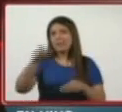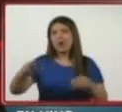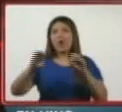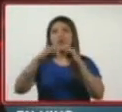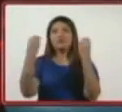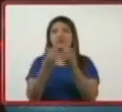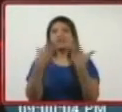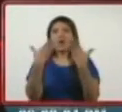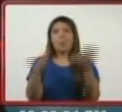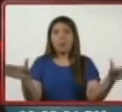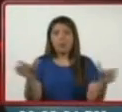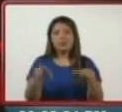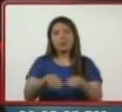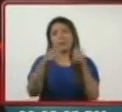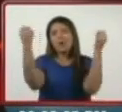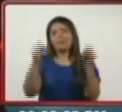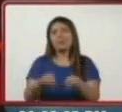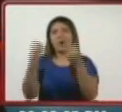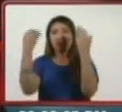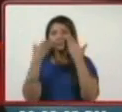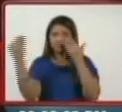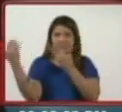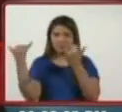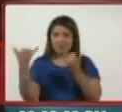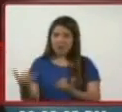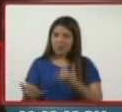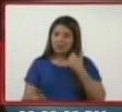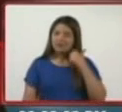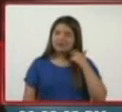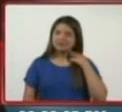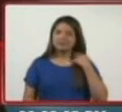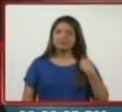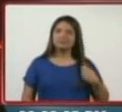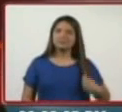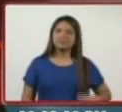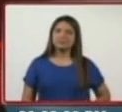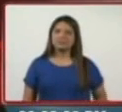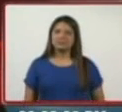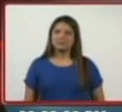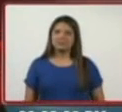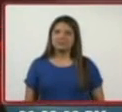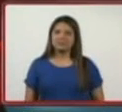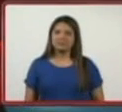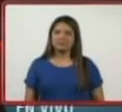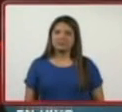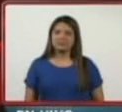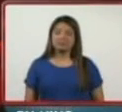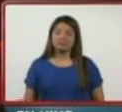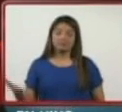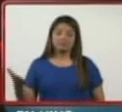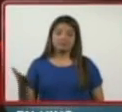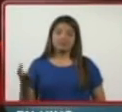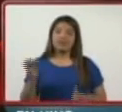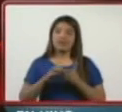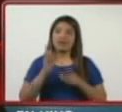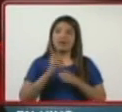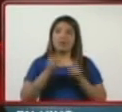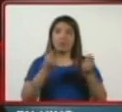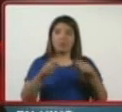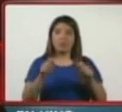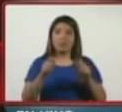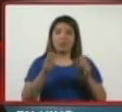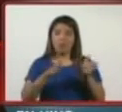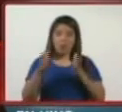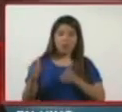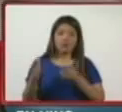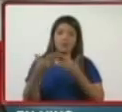públicas, y es el destrozo que ustedes han observado, donde, bueno, si esto no se llama restitución del orden público, yo quisiera que ellos nos